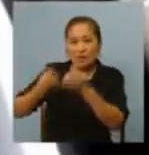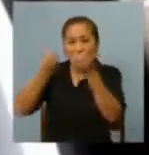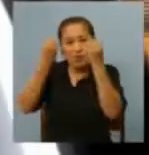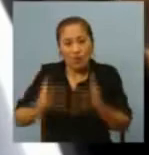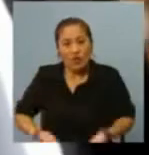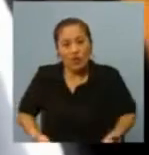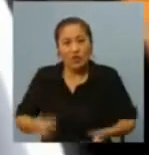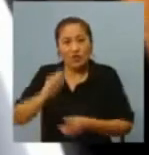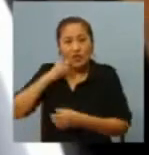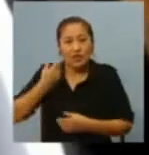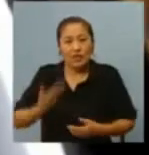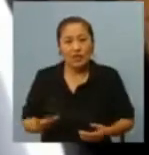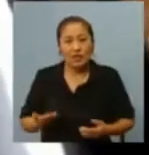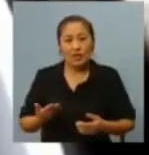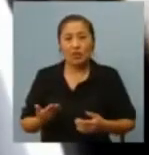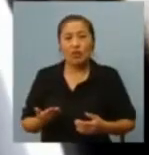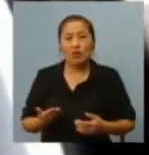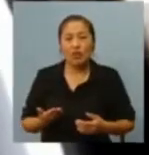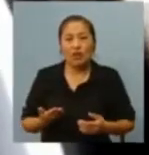muy lindo.